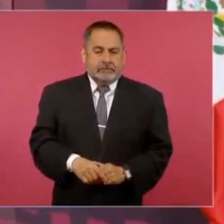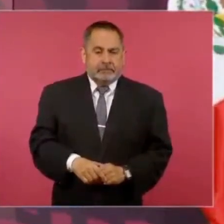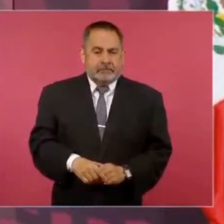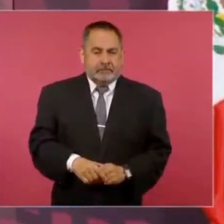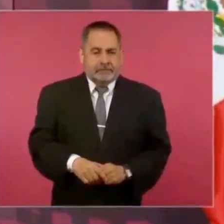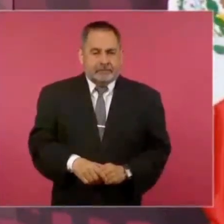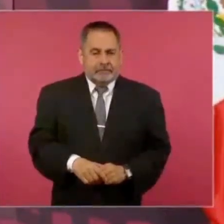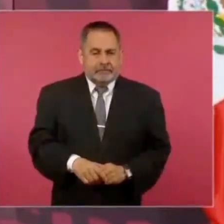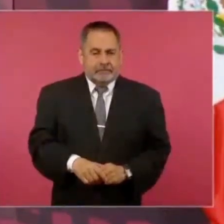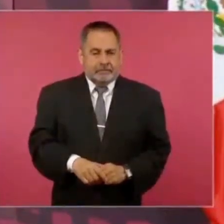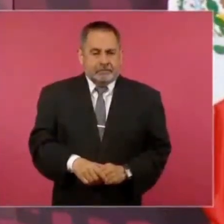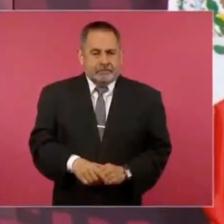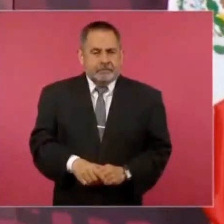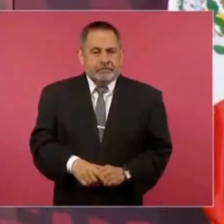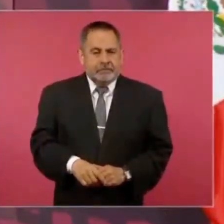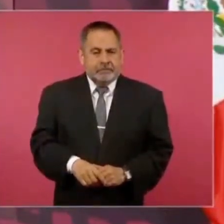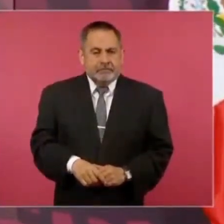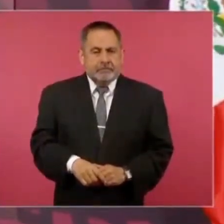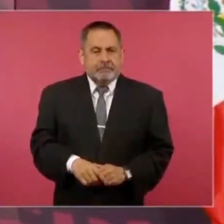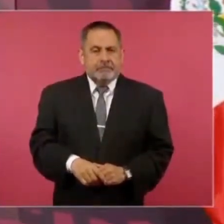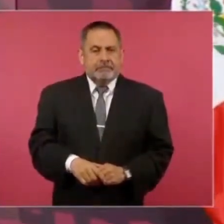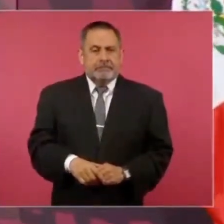Pero